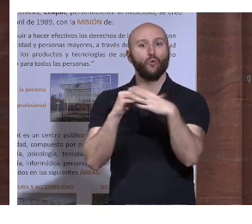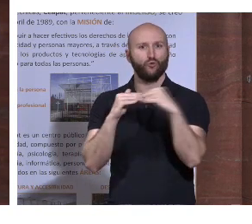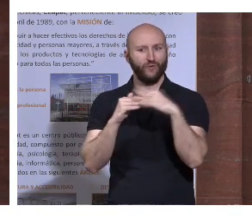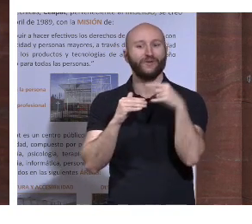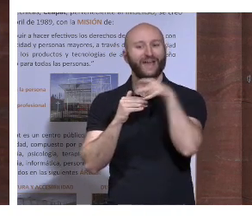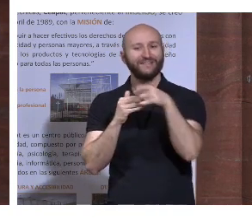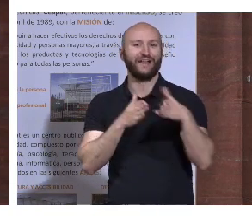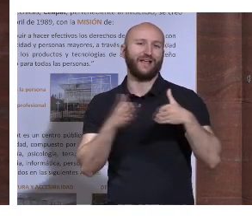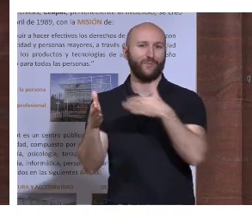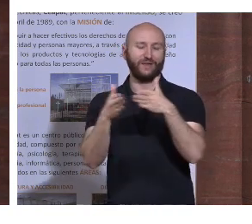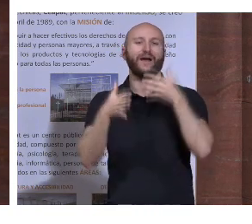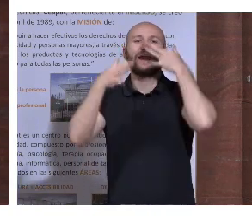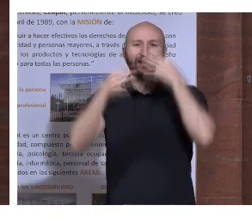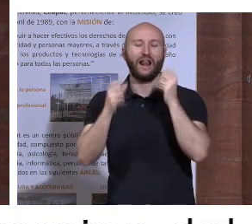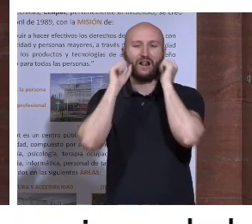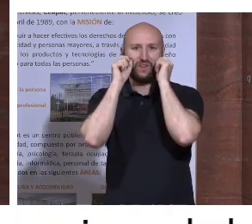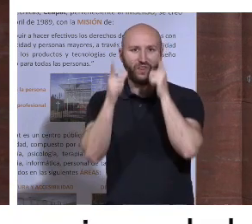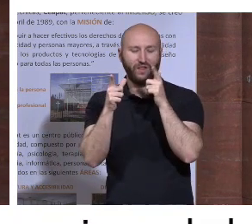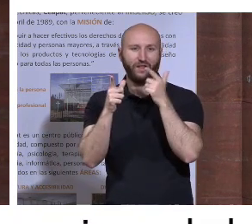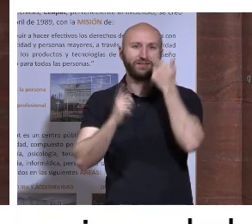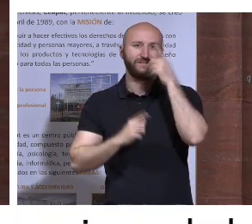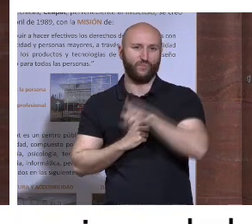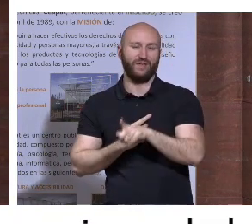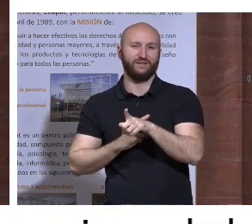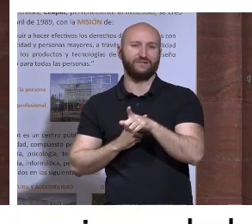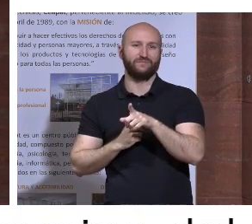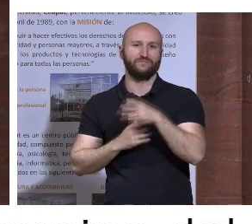del verdadero descubrimiento y del verdadero